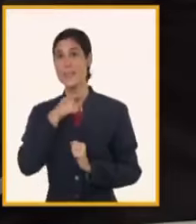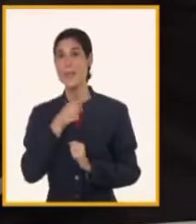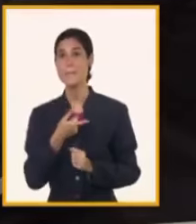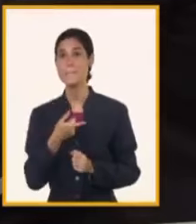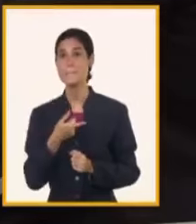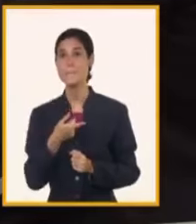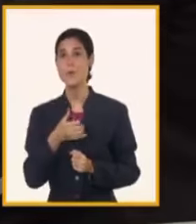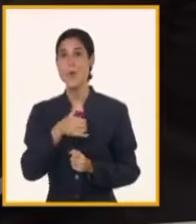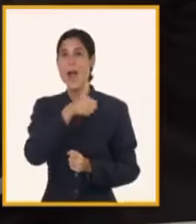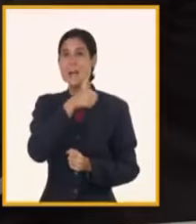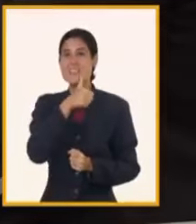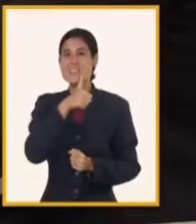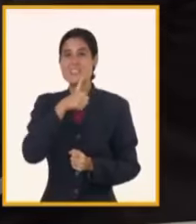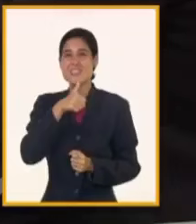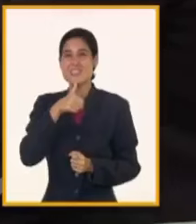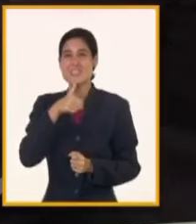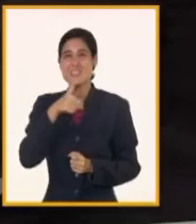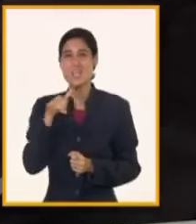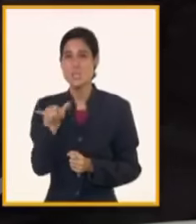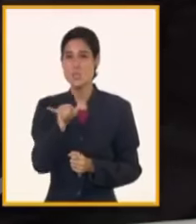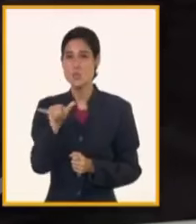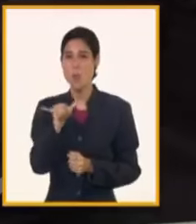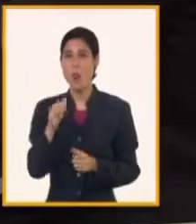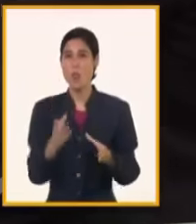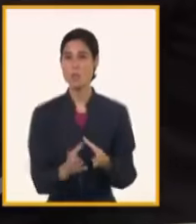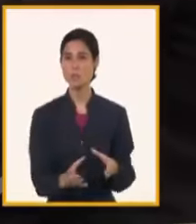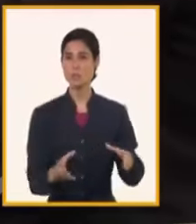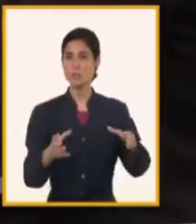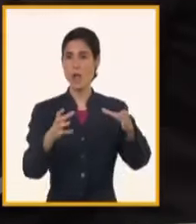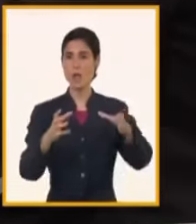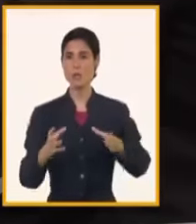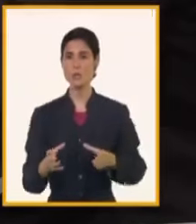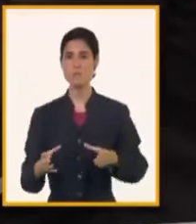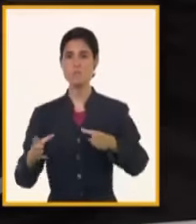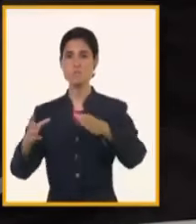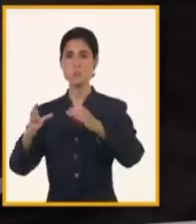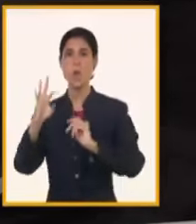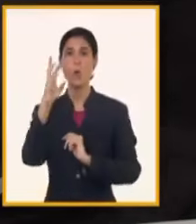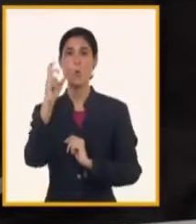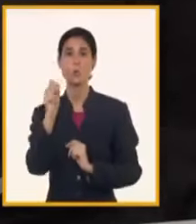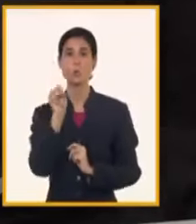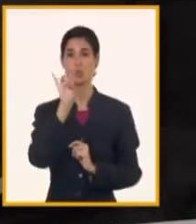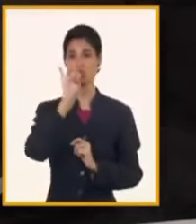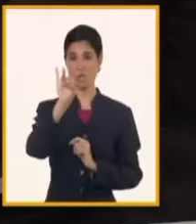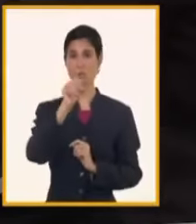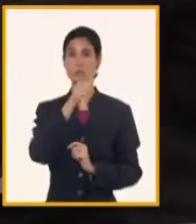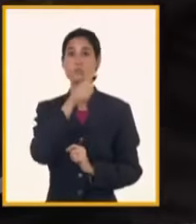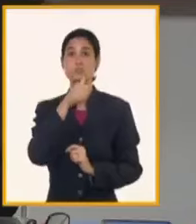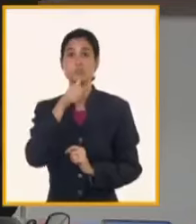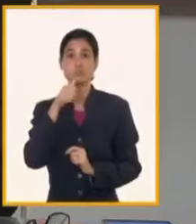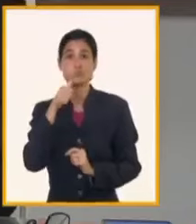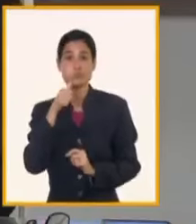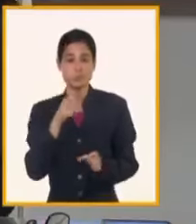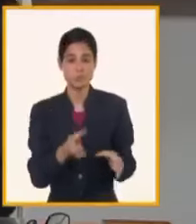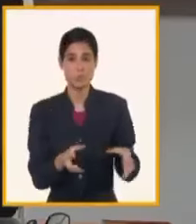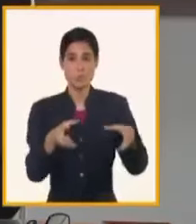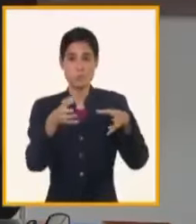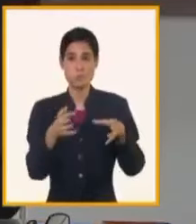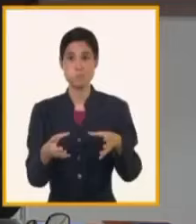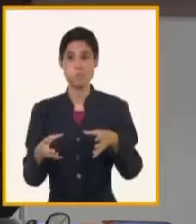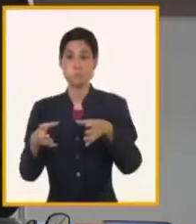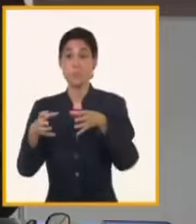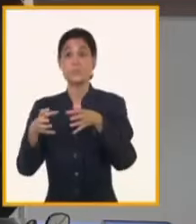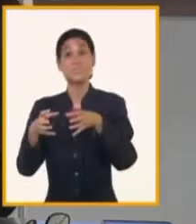guit Bueno ahora le echamos siete tanques que teníamos siete tanques 55 y no cogió el nivel hay que echarle como siete tanques más